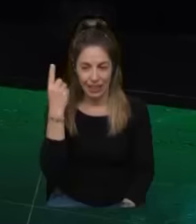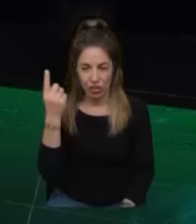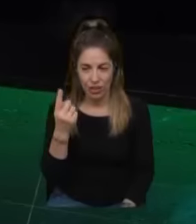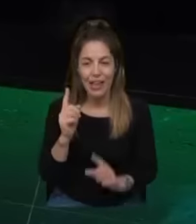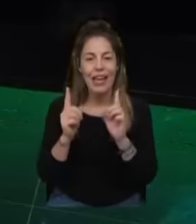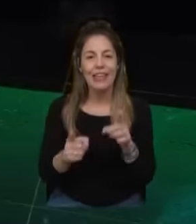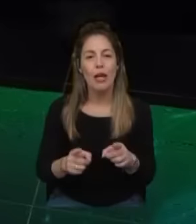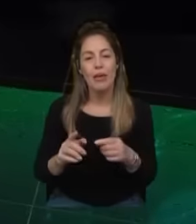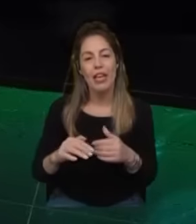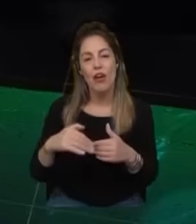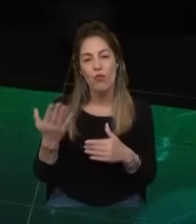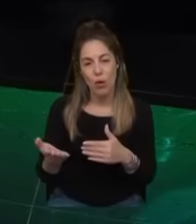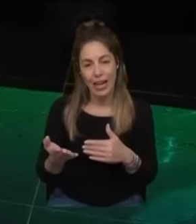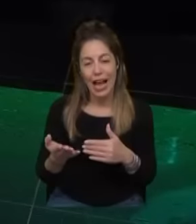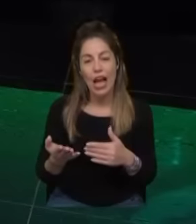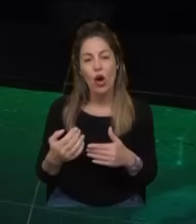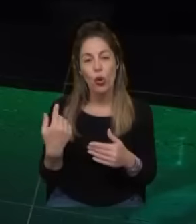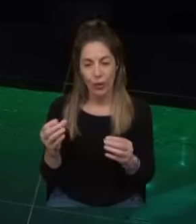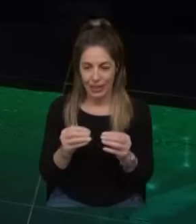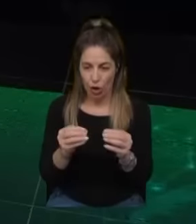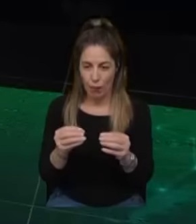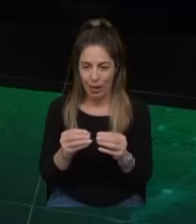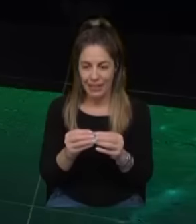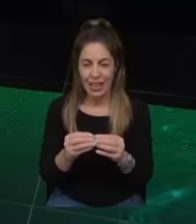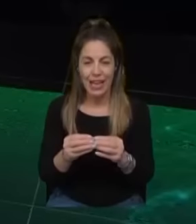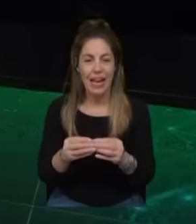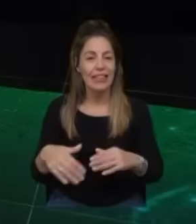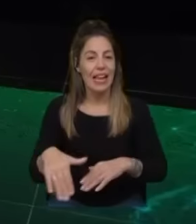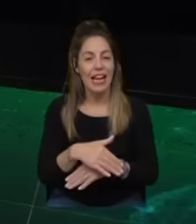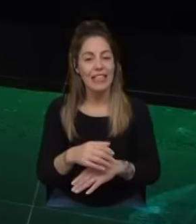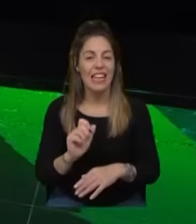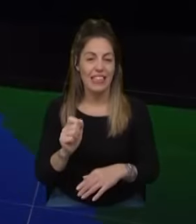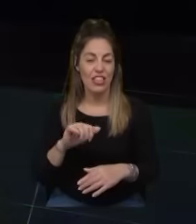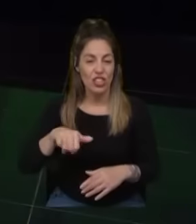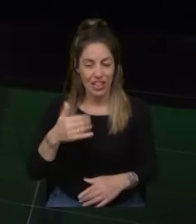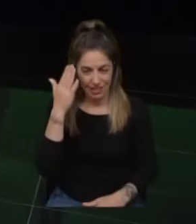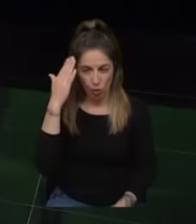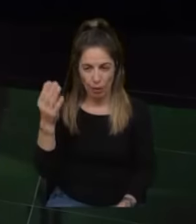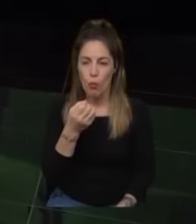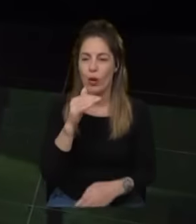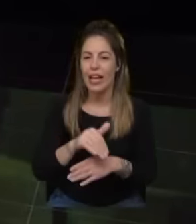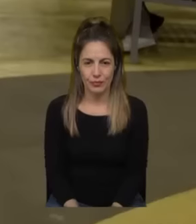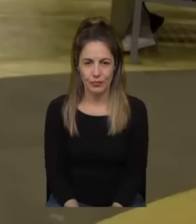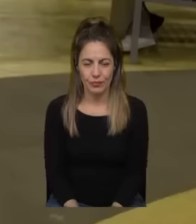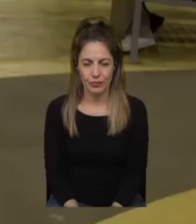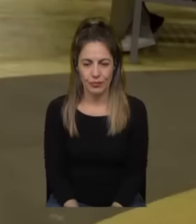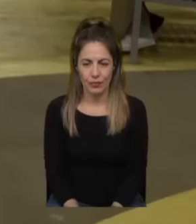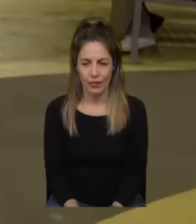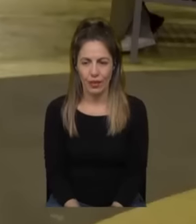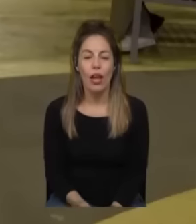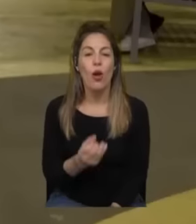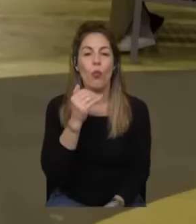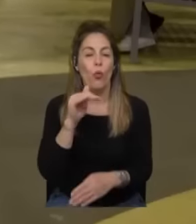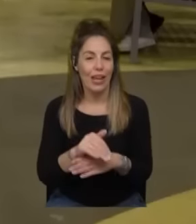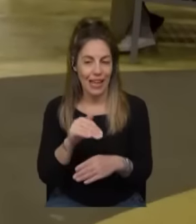que ocurre en exteriores en el móvil que está a cargo de Abril Mederos, a quien ya saludamos. ¿Qué tal, Abril? Buenas tardes, contanos. Buenas